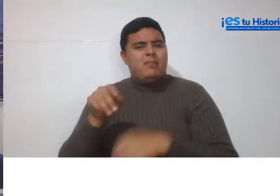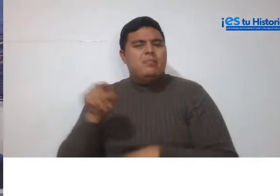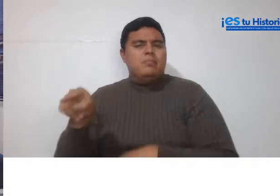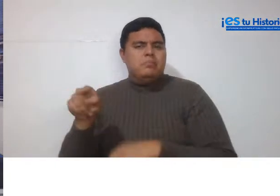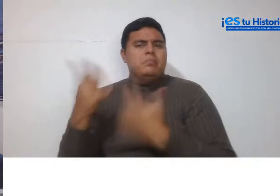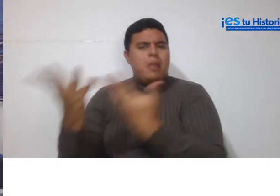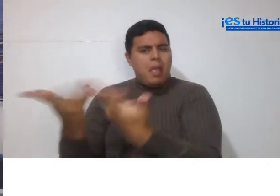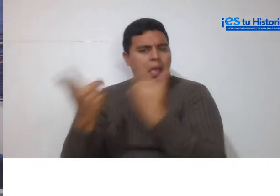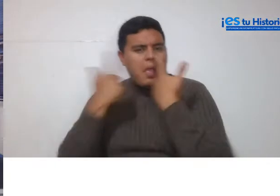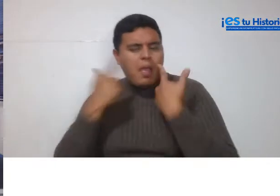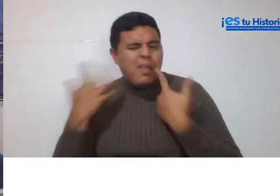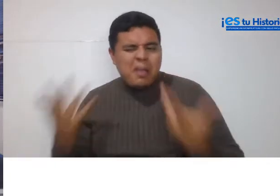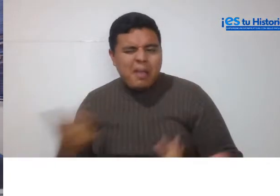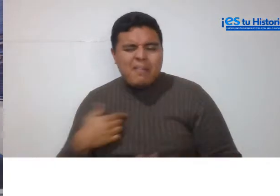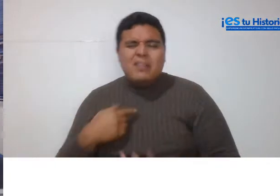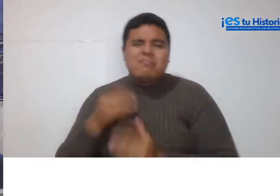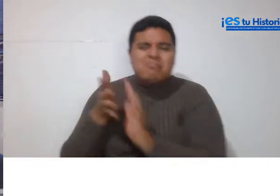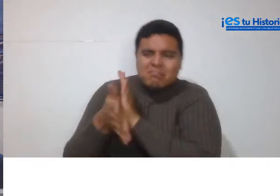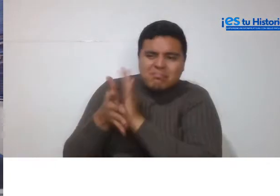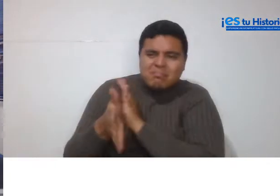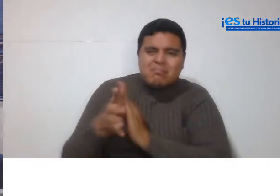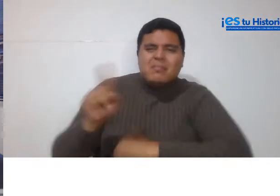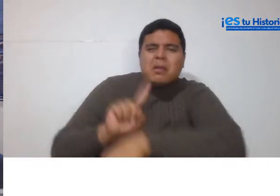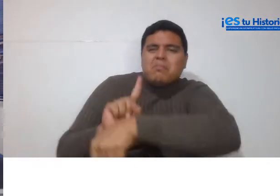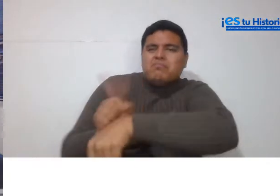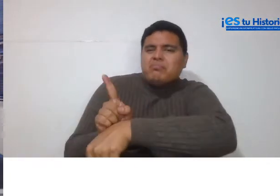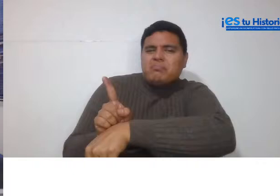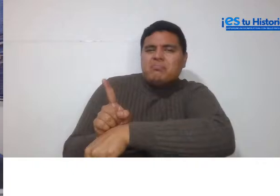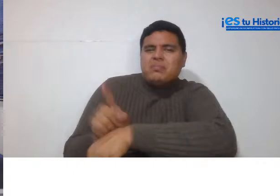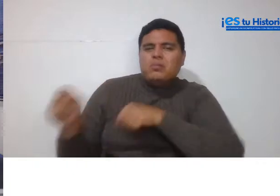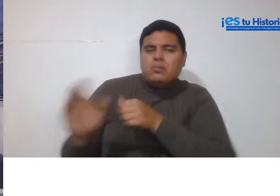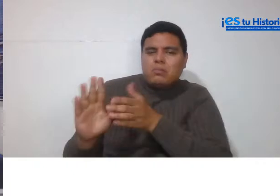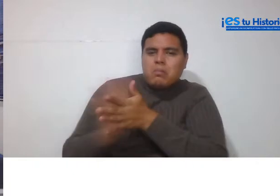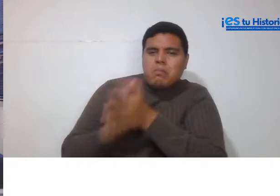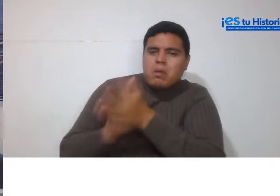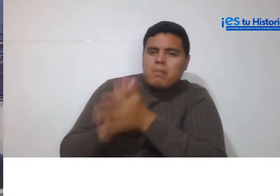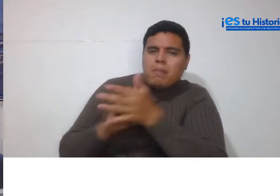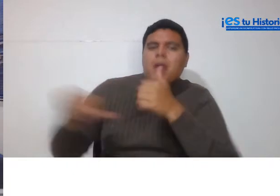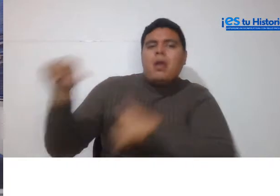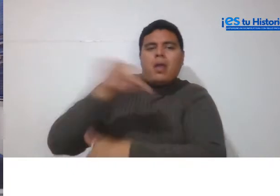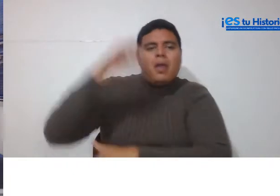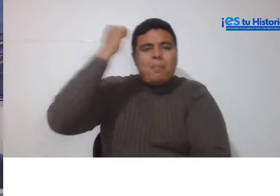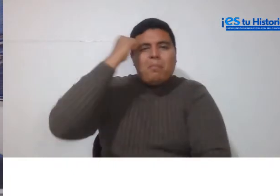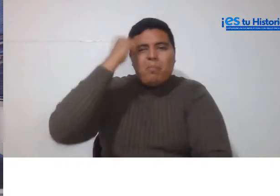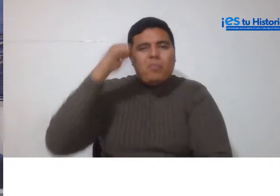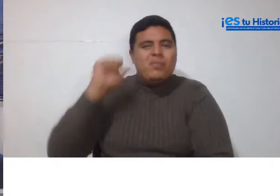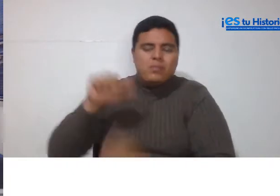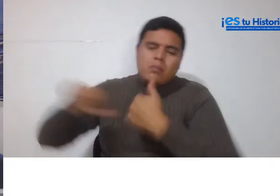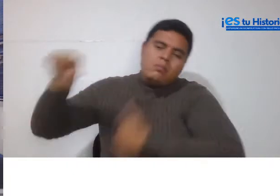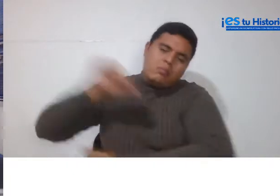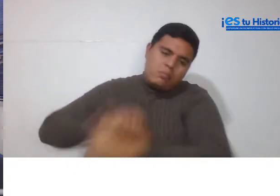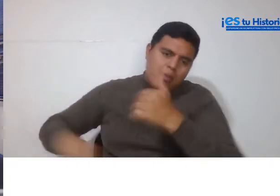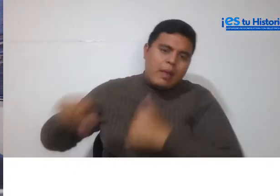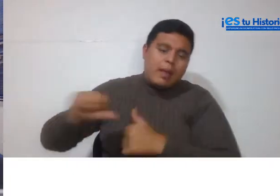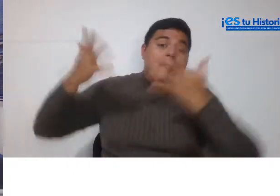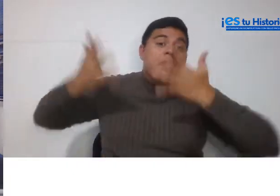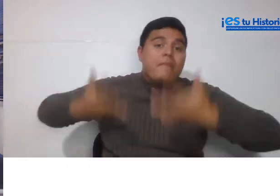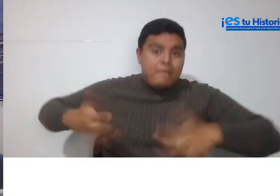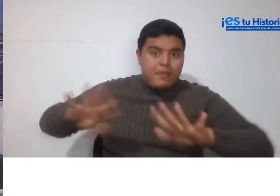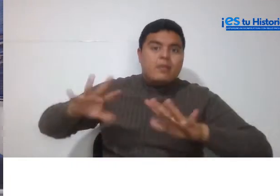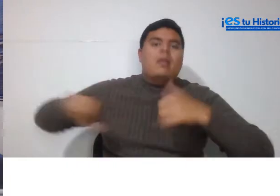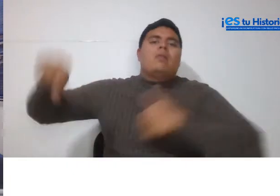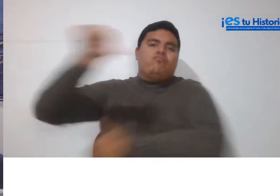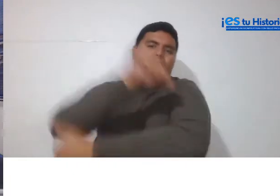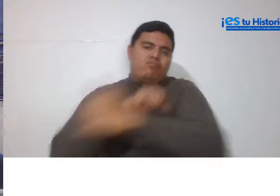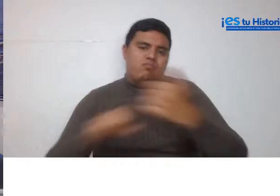escucharla rápidamente, también es un minuto, y regresamos entonces con otro de los invitados para que nos cuente cómo ha sido ese aporte de la Fundación Nuevo